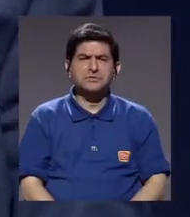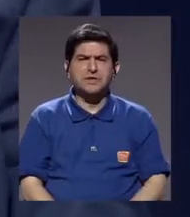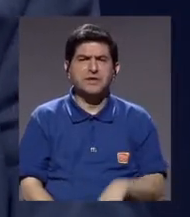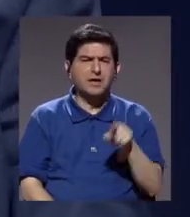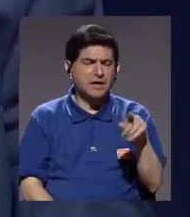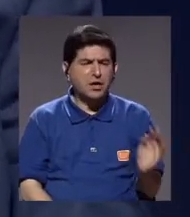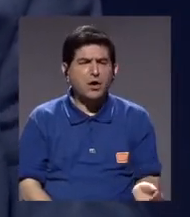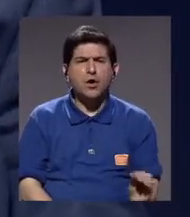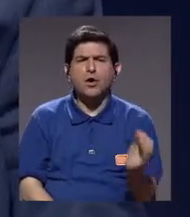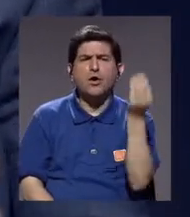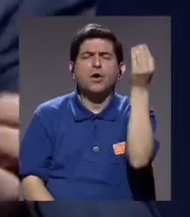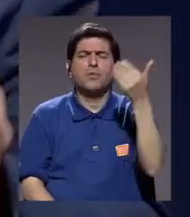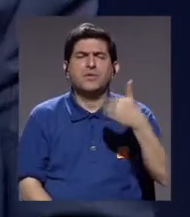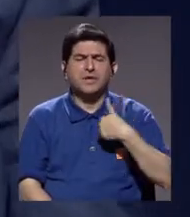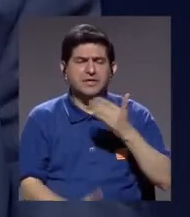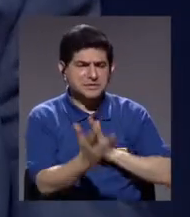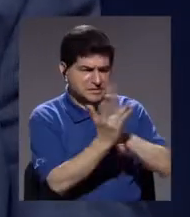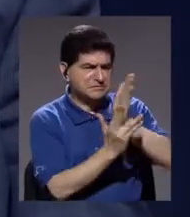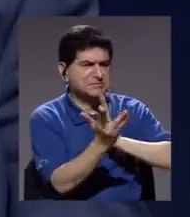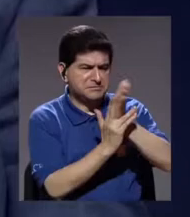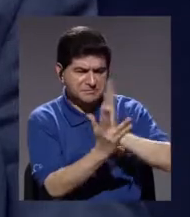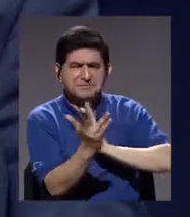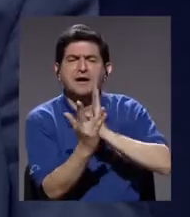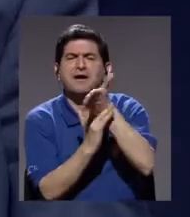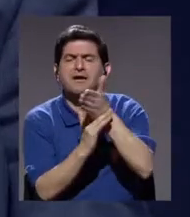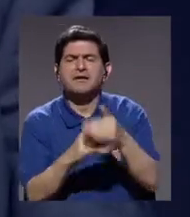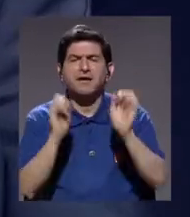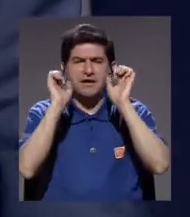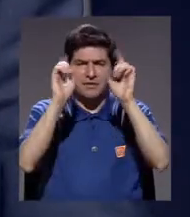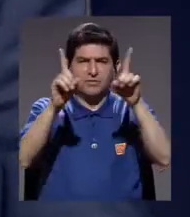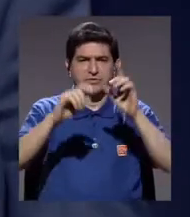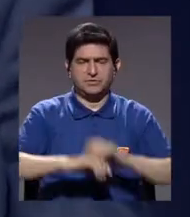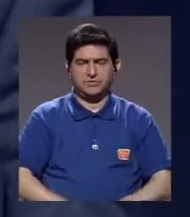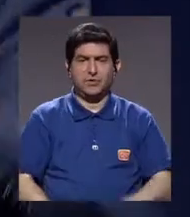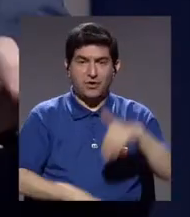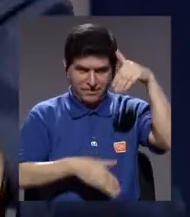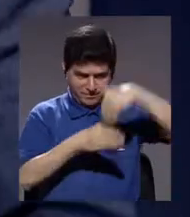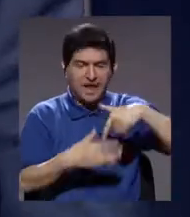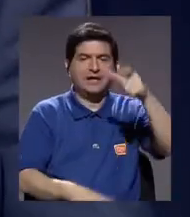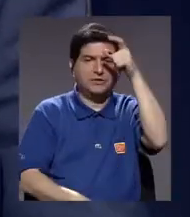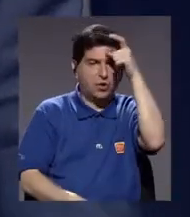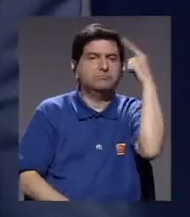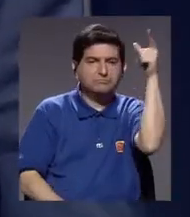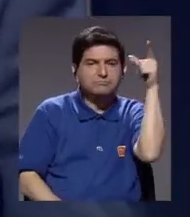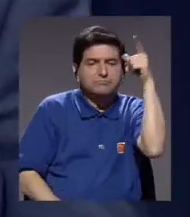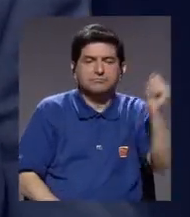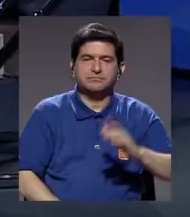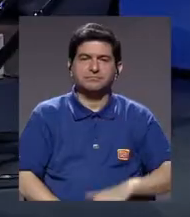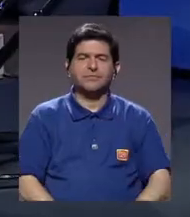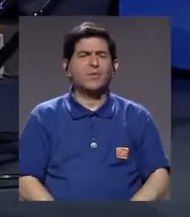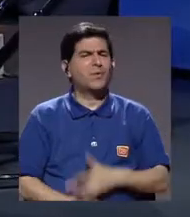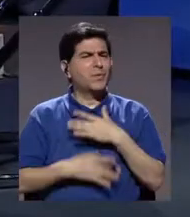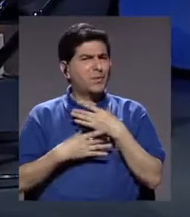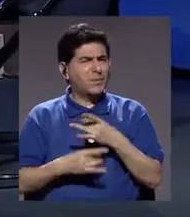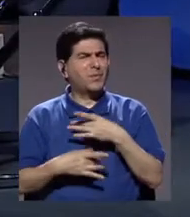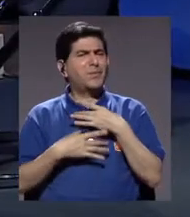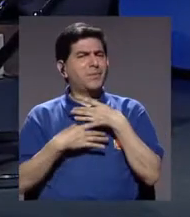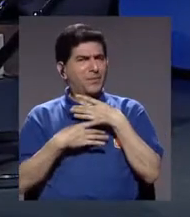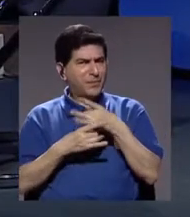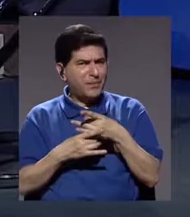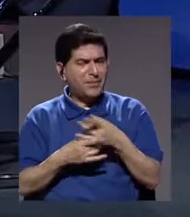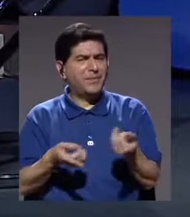de estos jóvenes que tienen acceso a la educación, dentro de Turquía, por supuesto. Muy